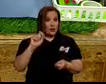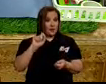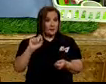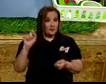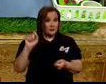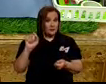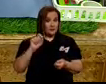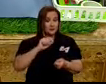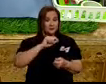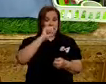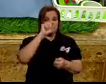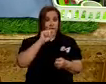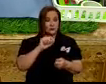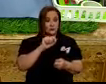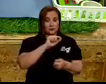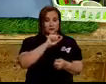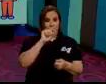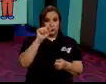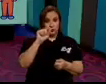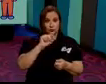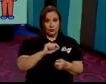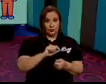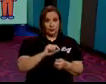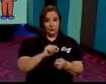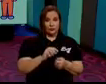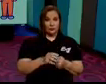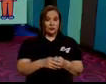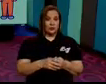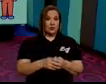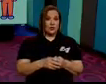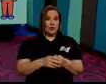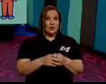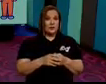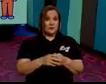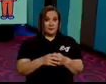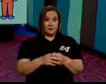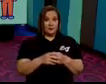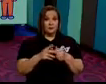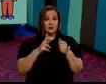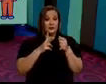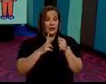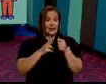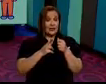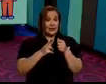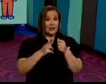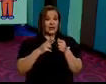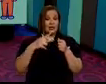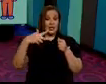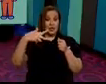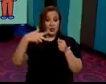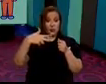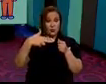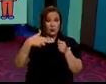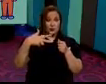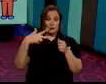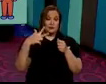Muy bien. Y con mucho cuidado, vamos a recortarla por dentro.